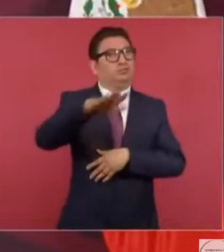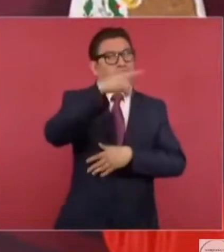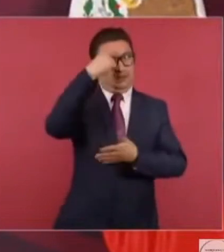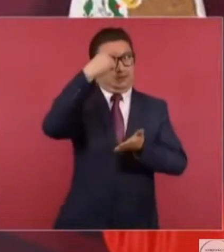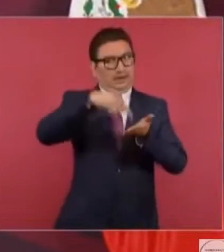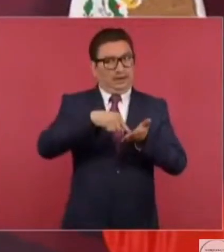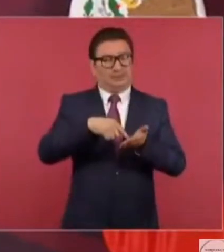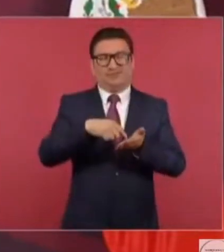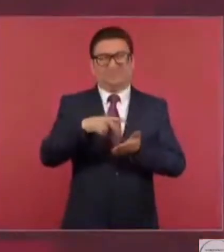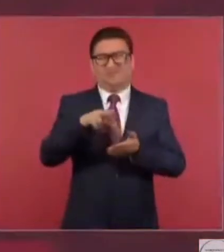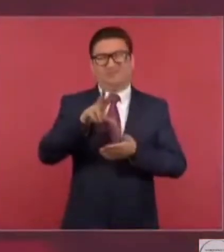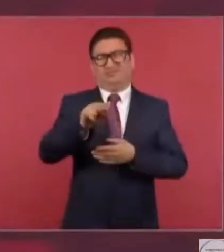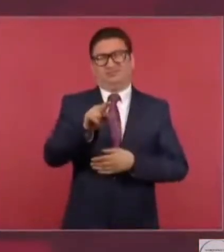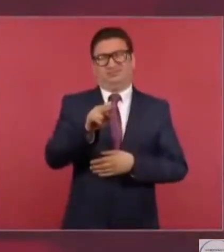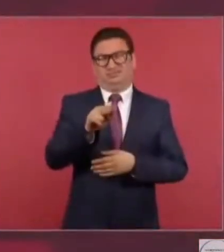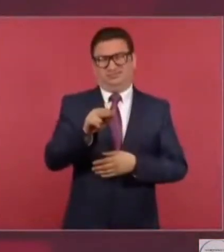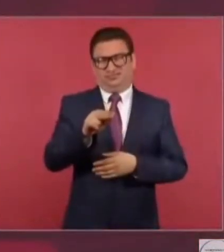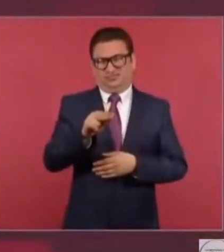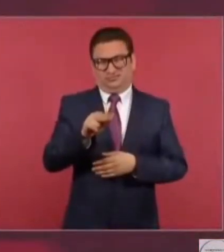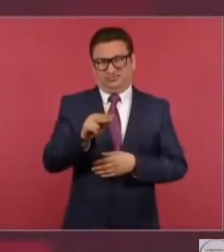no, no, no, no.